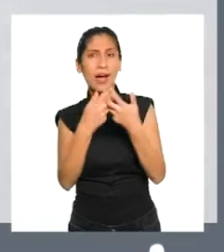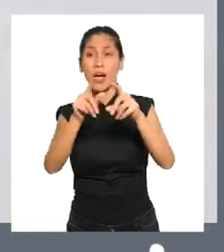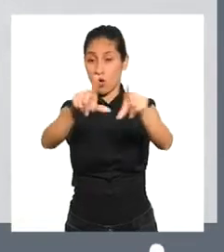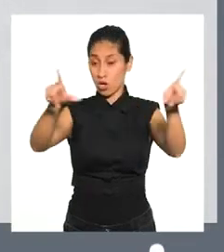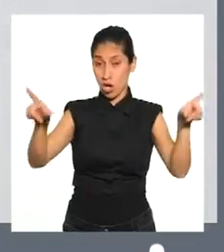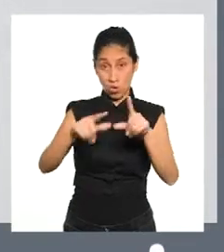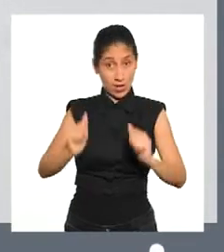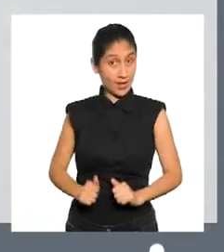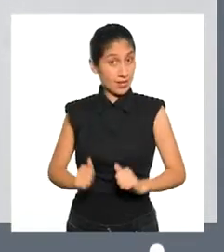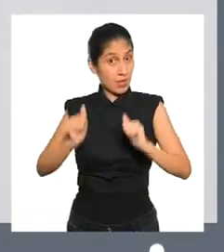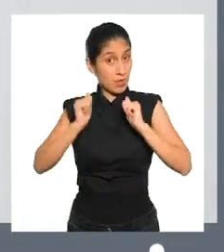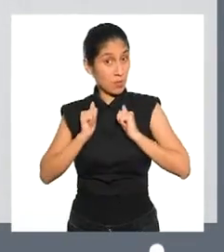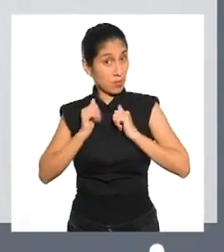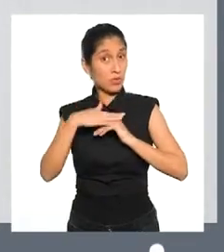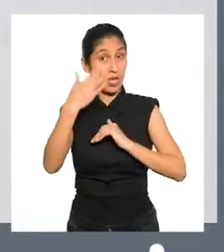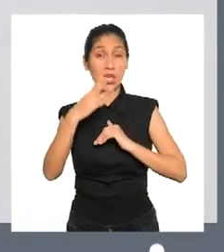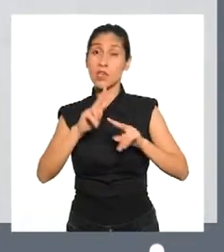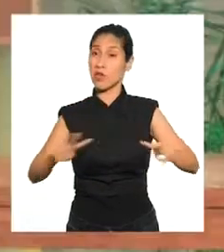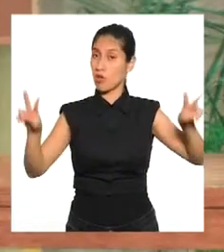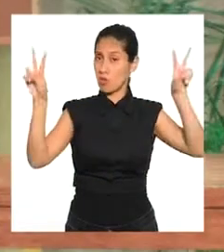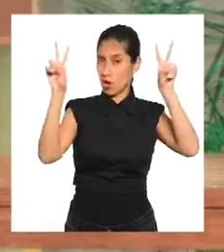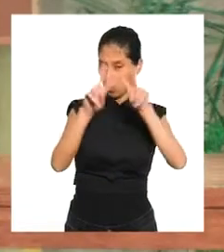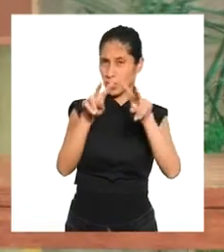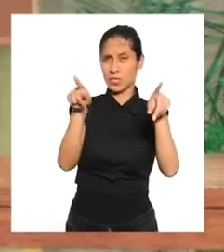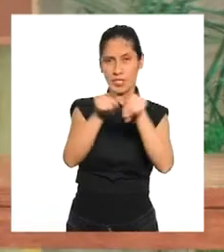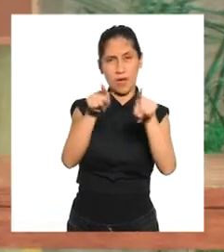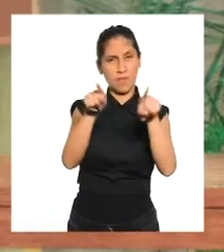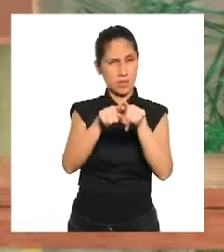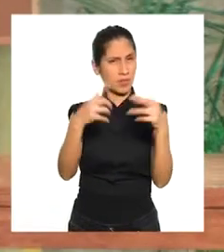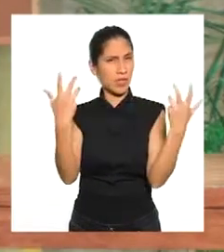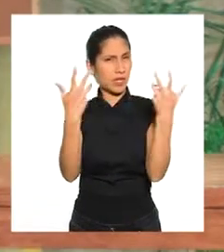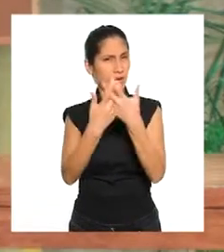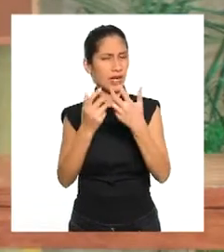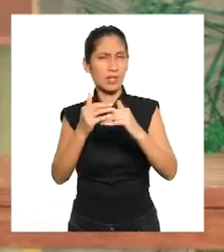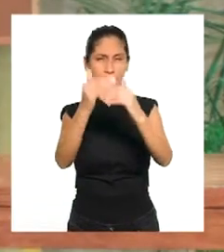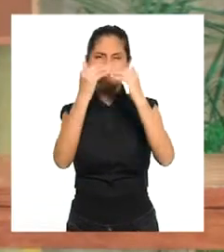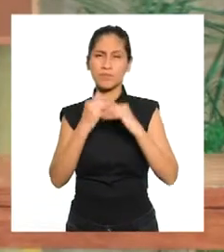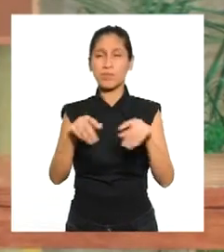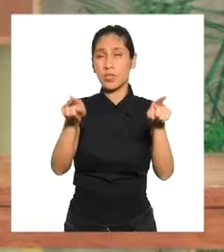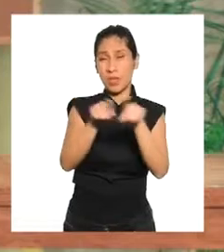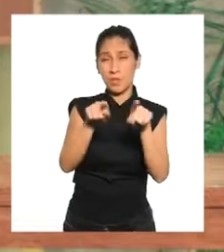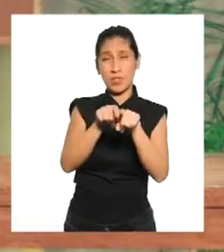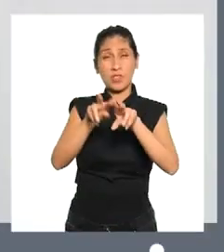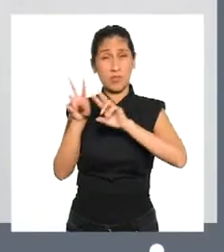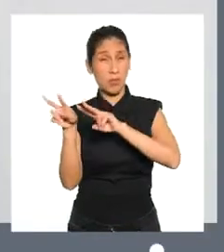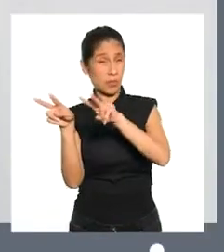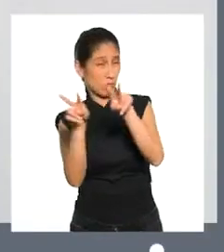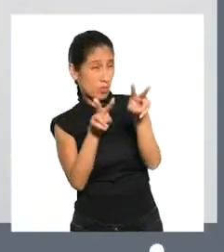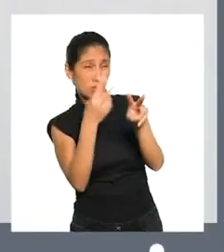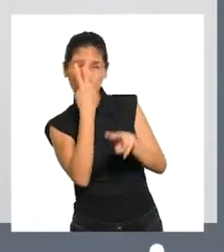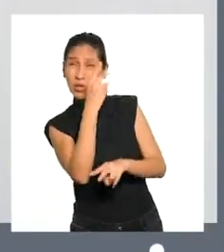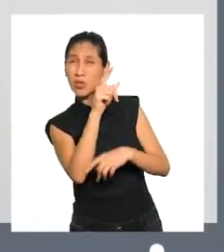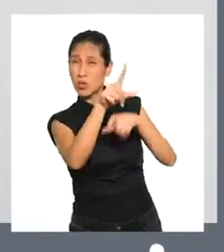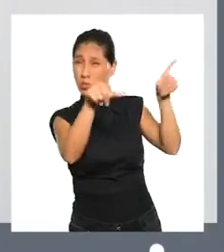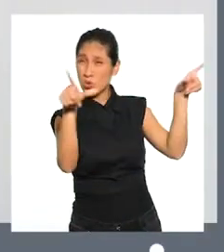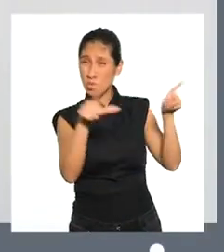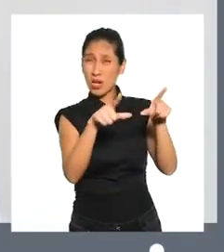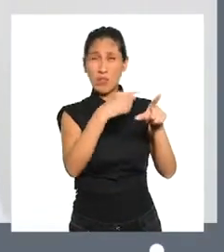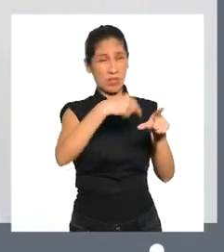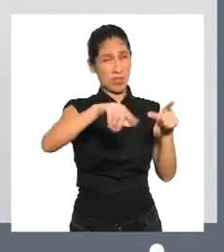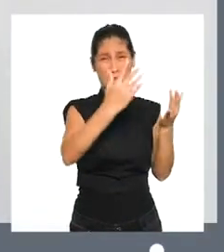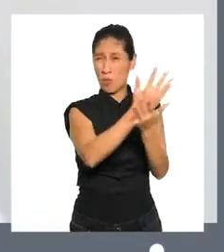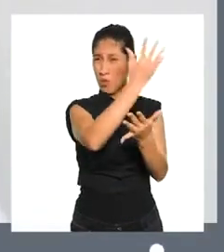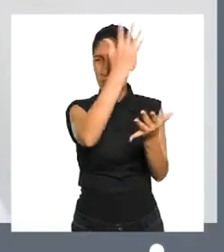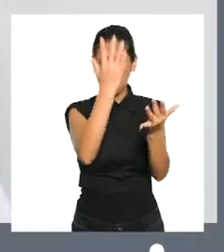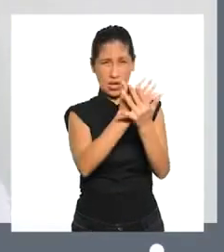de ahí saldrá también nuestros valores. ¿Cómo puede afectarnos vivir en un ambiente hostil e inseguro? Claro, nos afecta mucho, ya